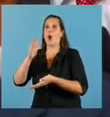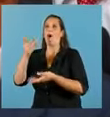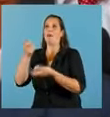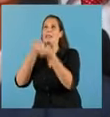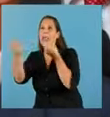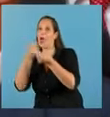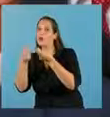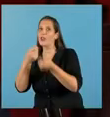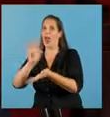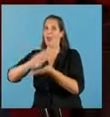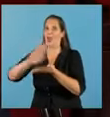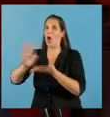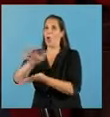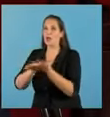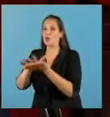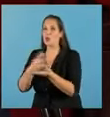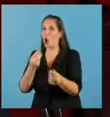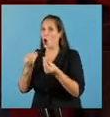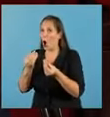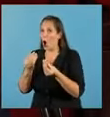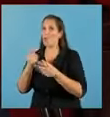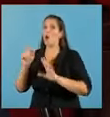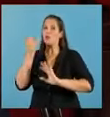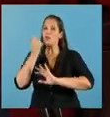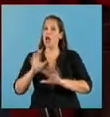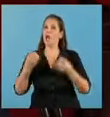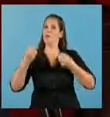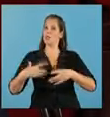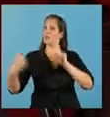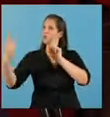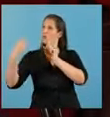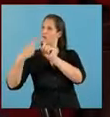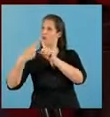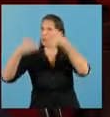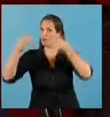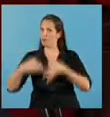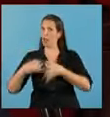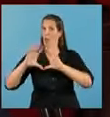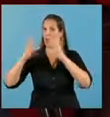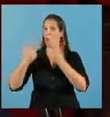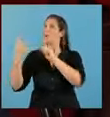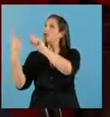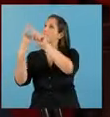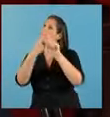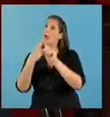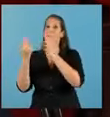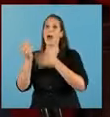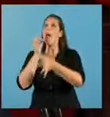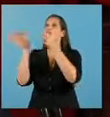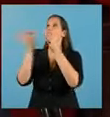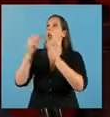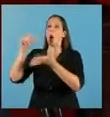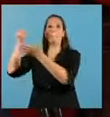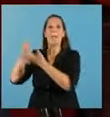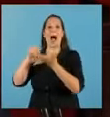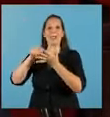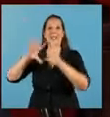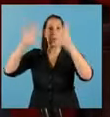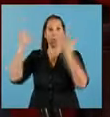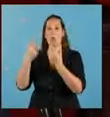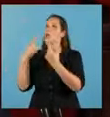propósito, desplegamos una intensa acción diplomática internacional que tuvo como propósito dialogar con líderes de países del mundo